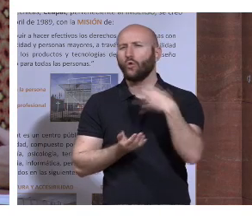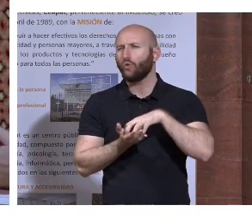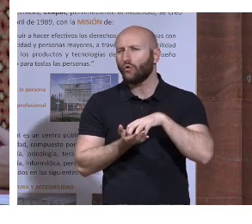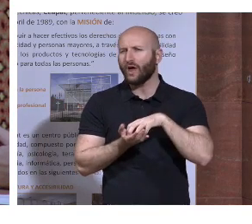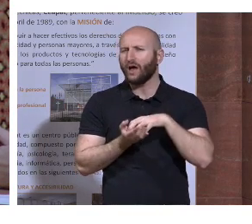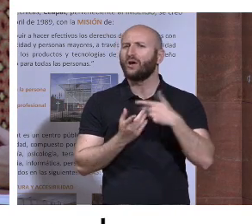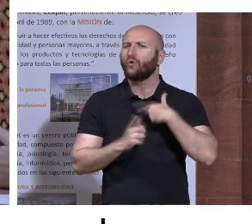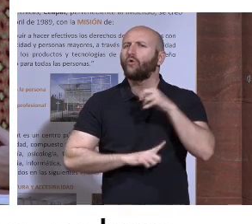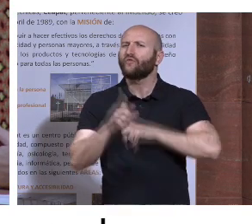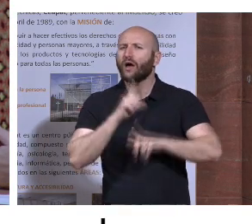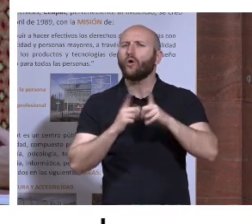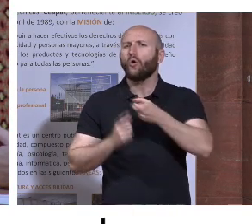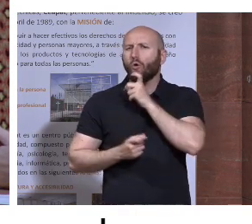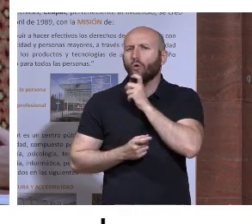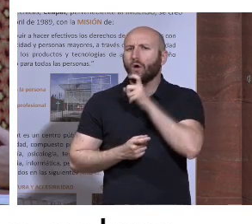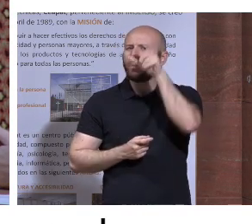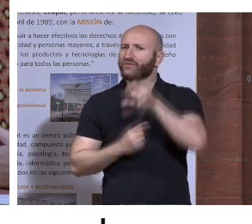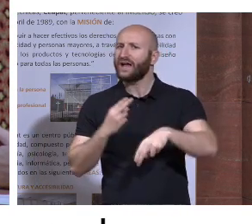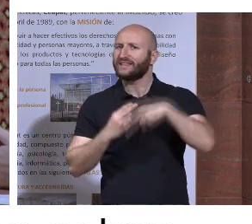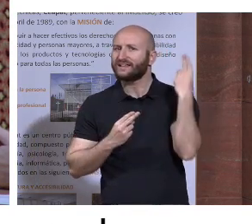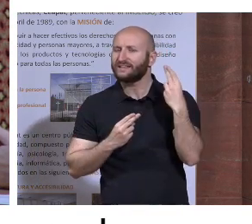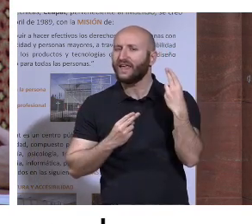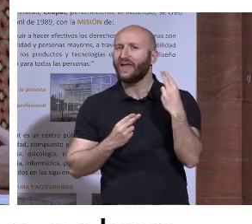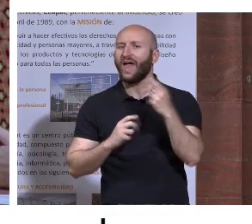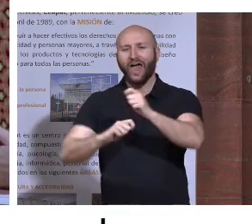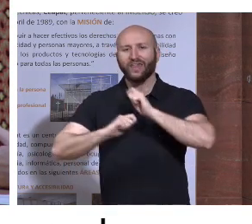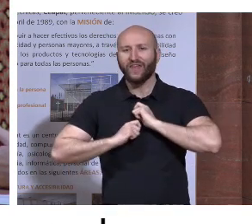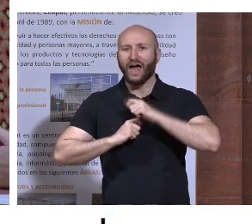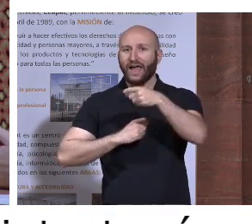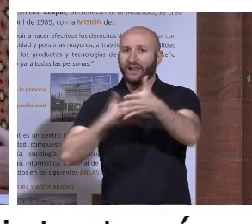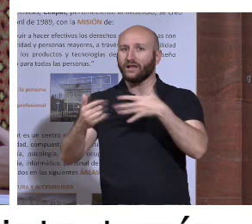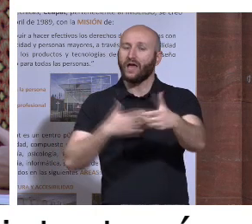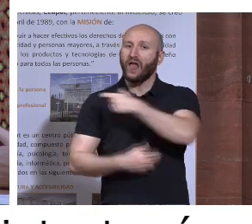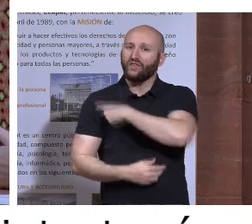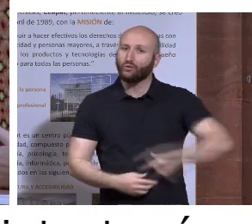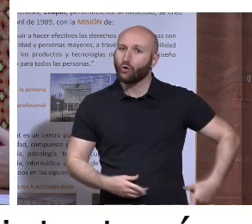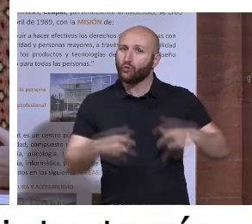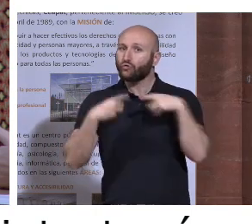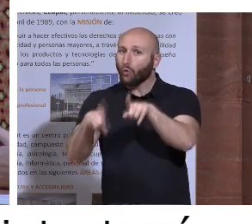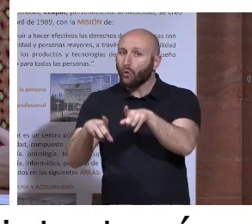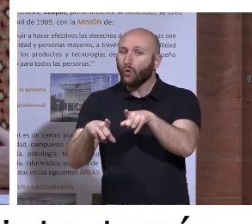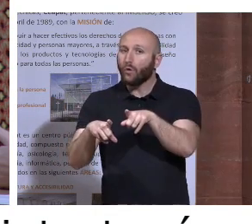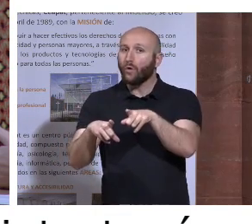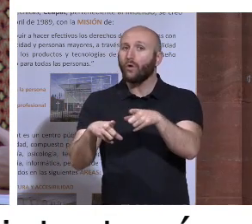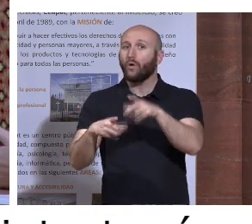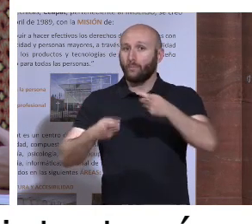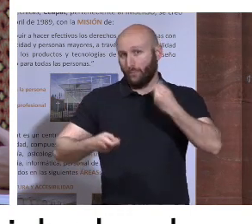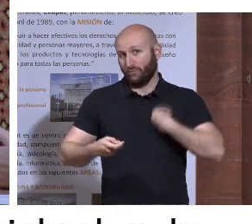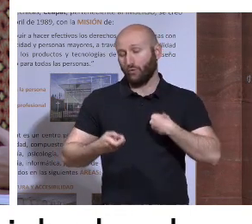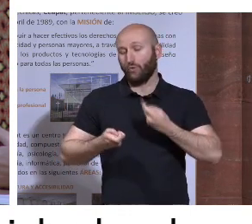que viajar, si el taxista tenía que ponerle el cinturón de seguridad a la persona que se desplazaba en silla de ruedas.